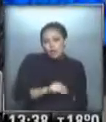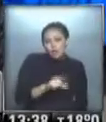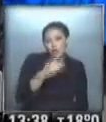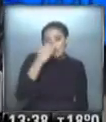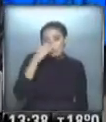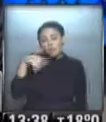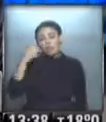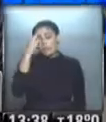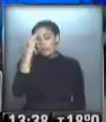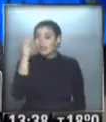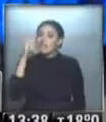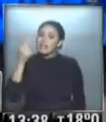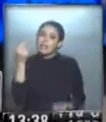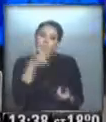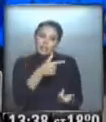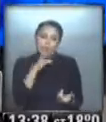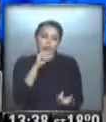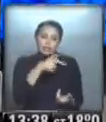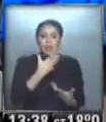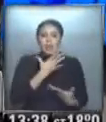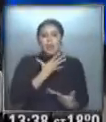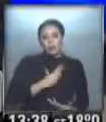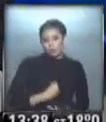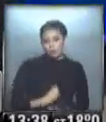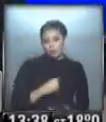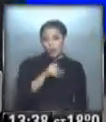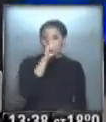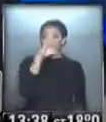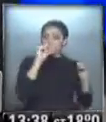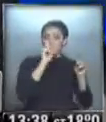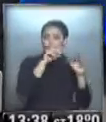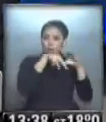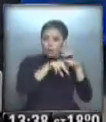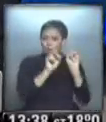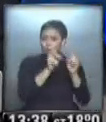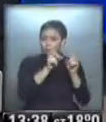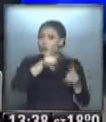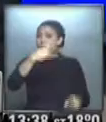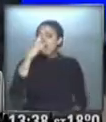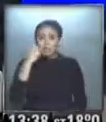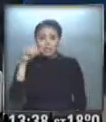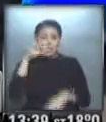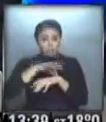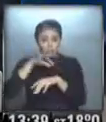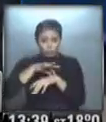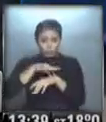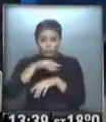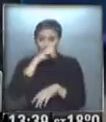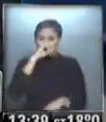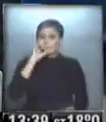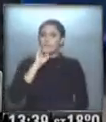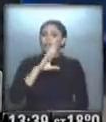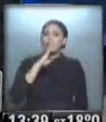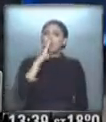la dosis necesaria para calmar del dolor queda esa noche internada y el otro día la doctora rosa la bufa quiero decirlo bien el